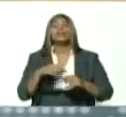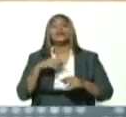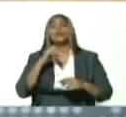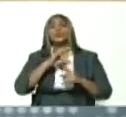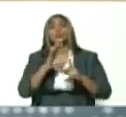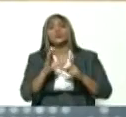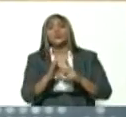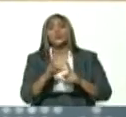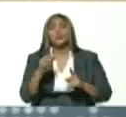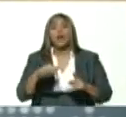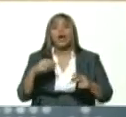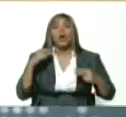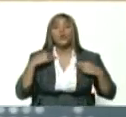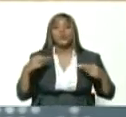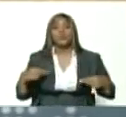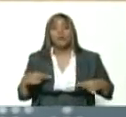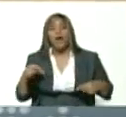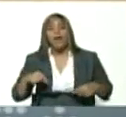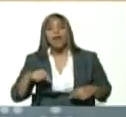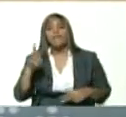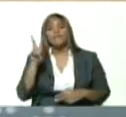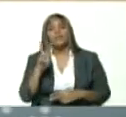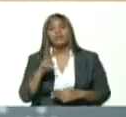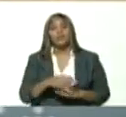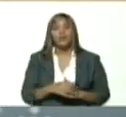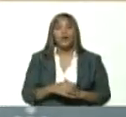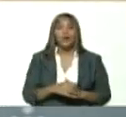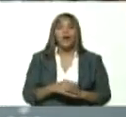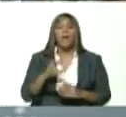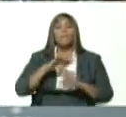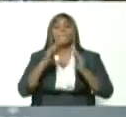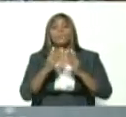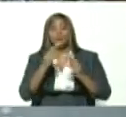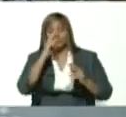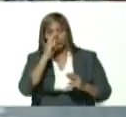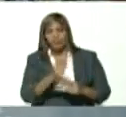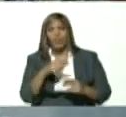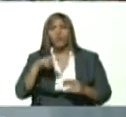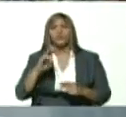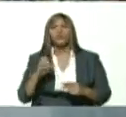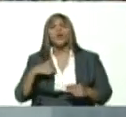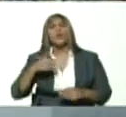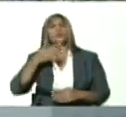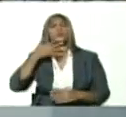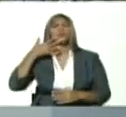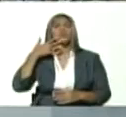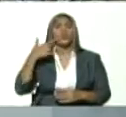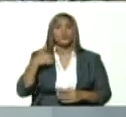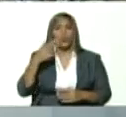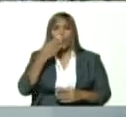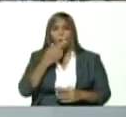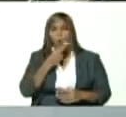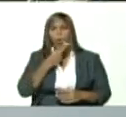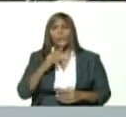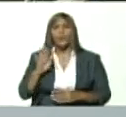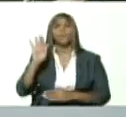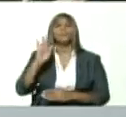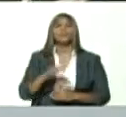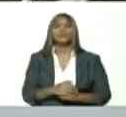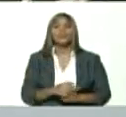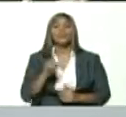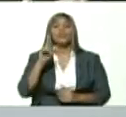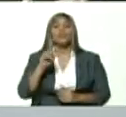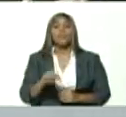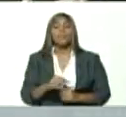humanidad, y en la cual todos los que estamos involucrados nos sentimos sumamente orgullosos, nos sentimos comprometidos, pero también,